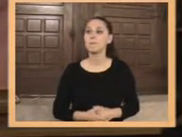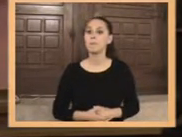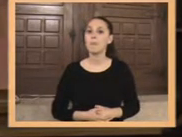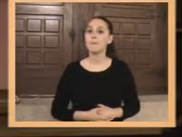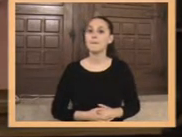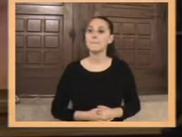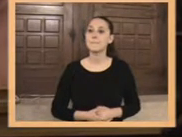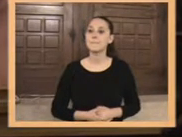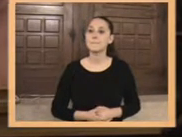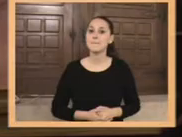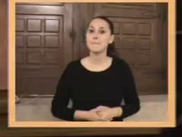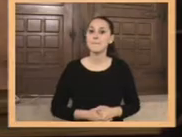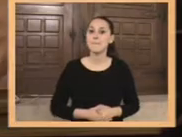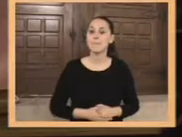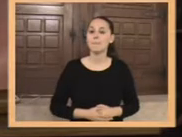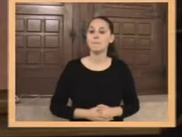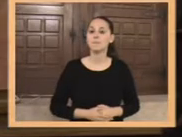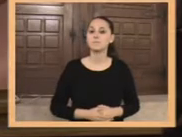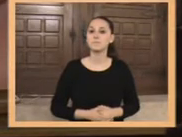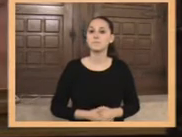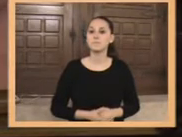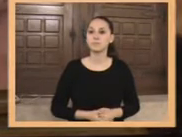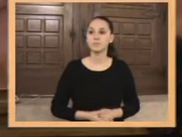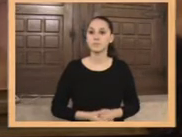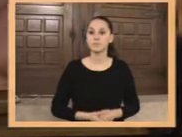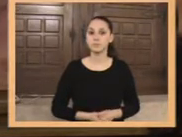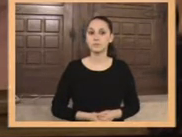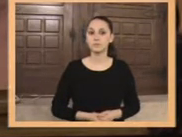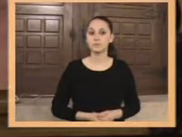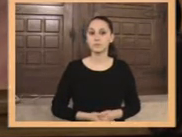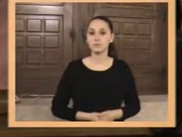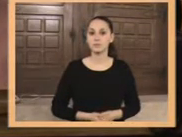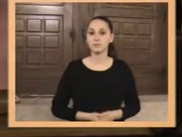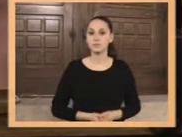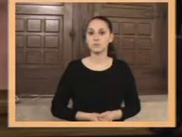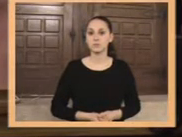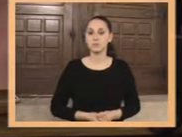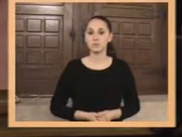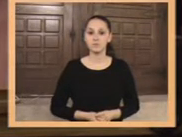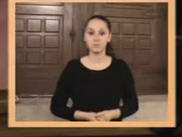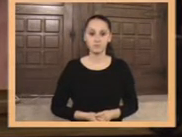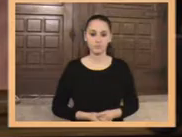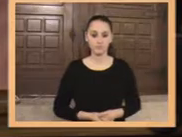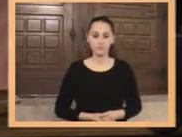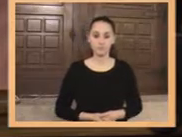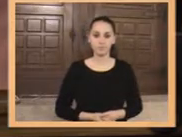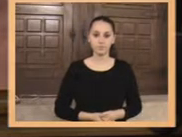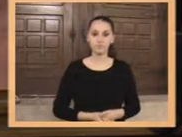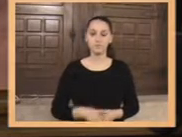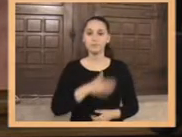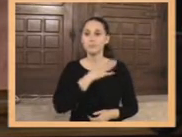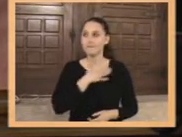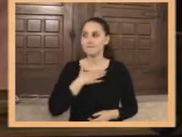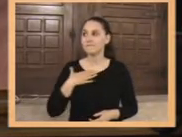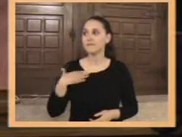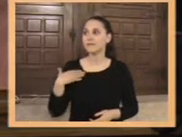Partido Popular ha salido adelante, con el voto en contra, que no han hecho absolutamente nada por Extremadura, de Podemos. Lo que quiero ahora mismo, señor alcalde,